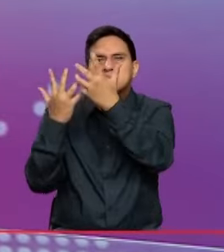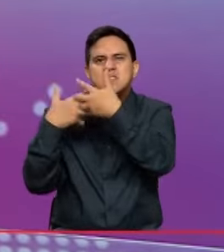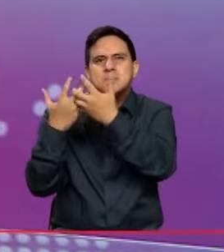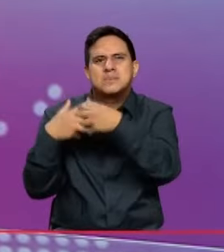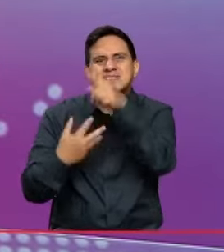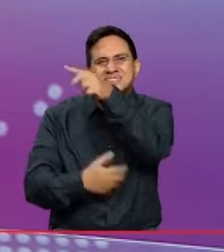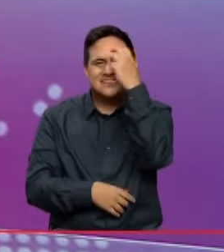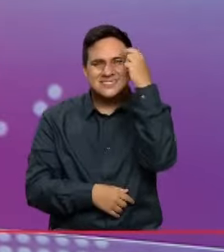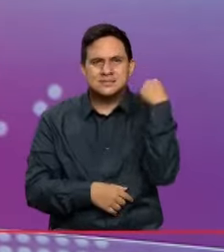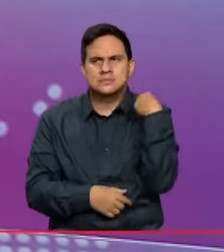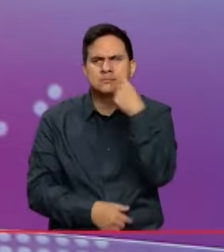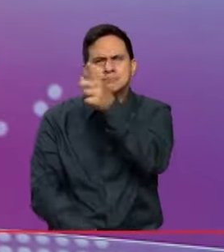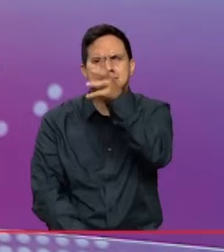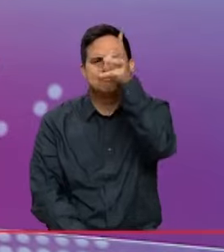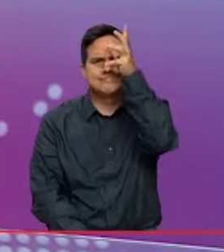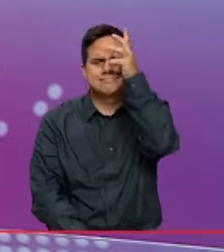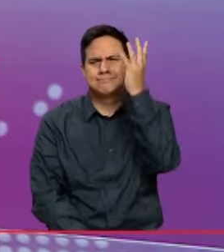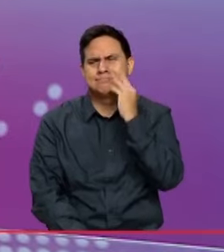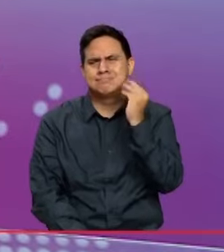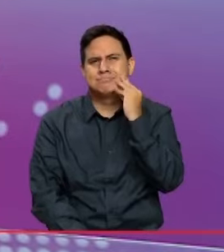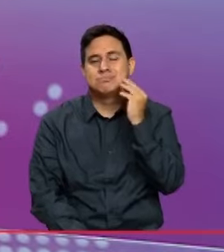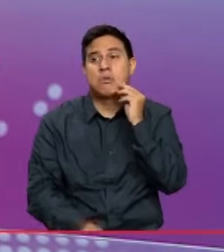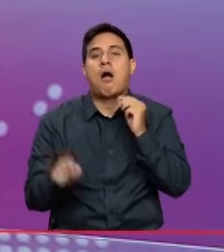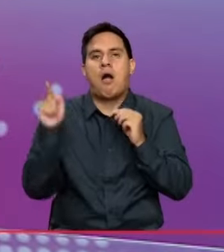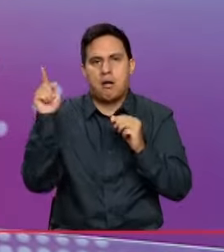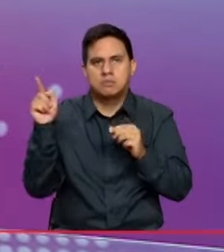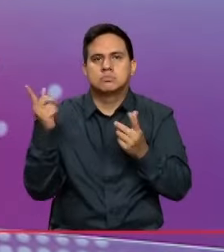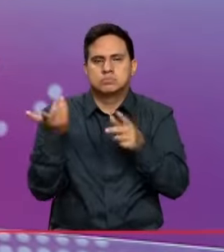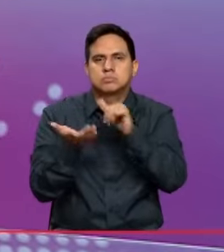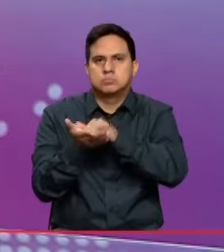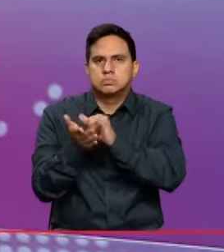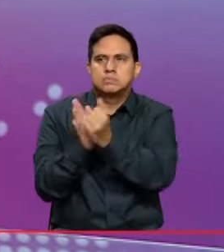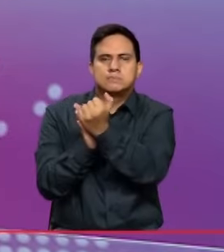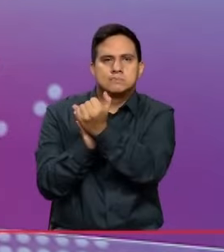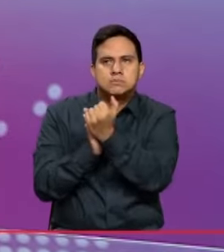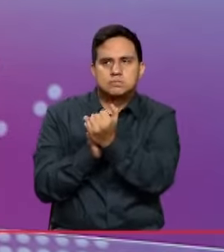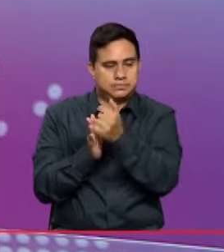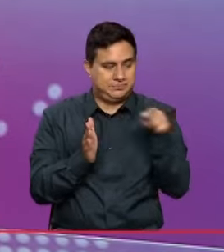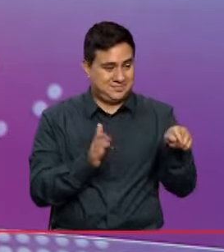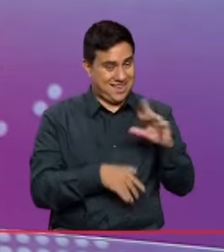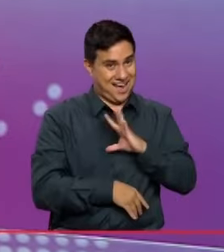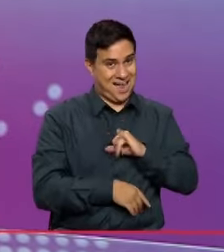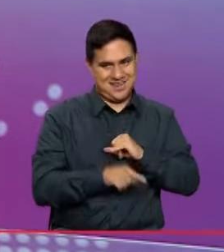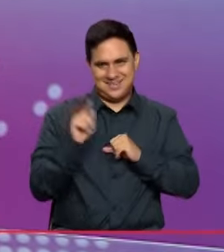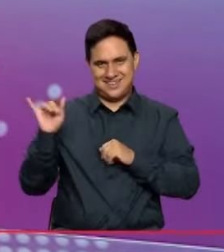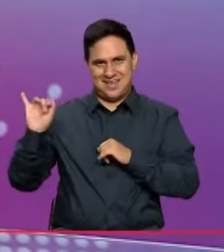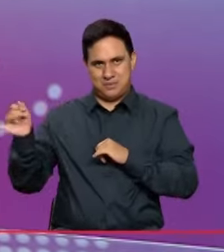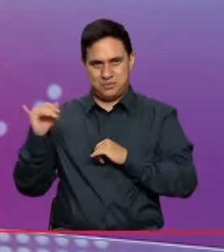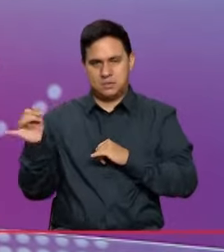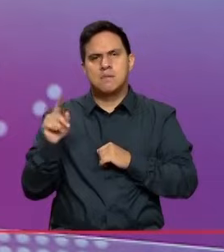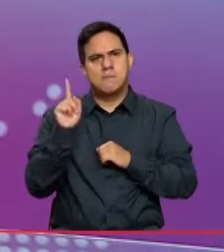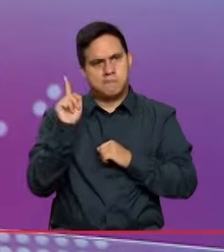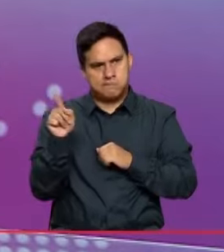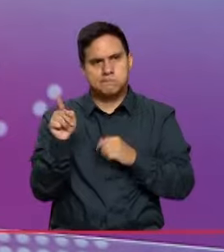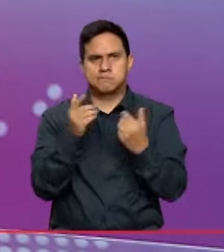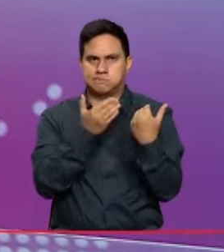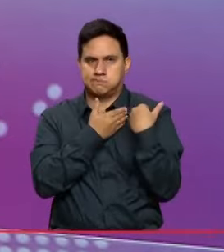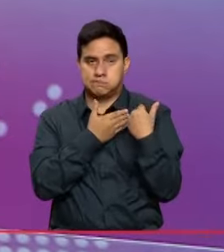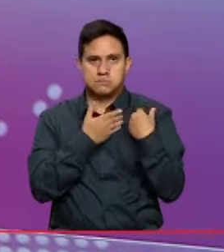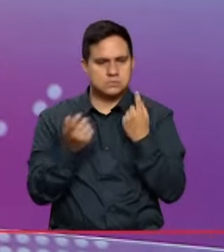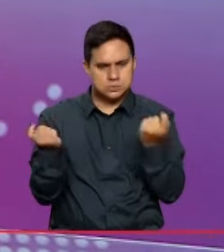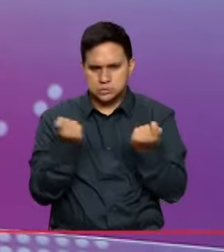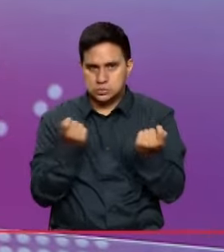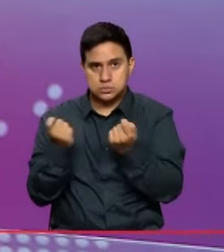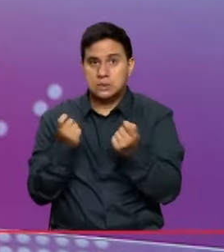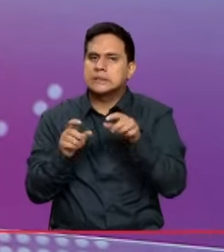proyectos ferroviarios que estará en la primera fase de la línea que comunicará Cali con jamundí el objetivo es optimizar los recursos para cumplir con